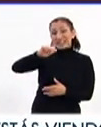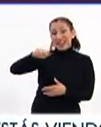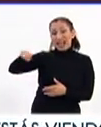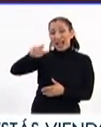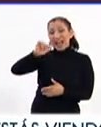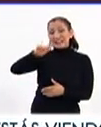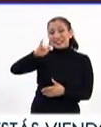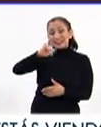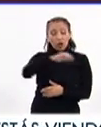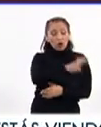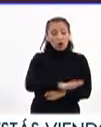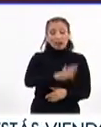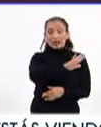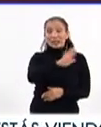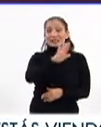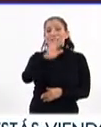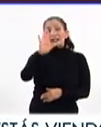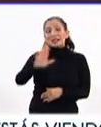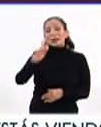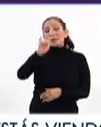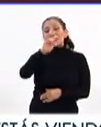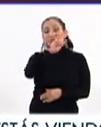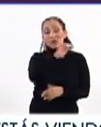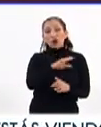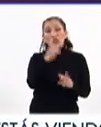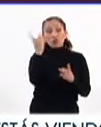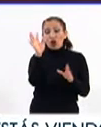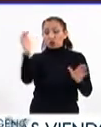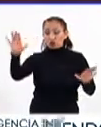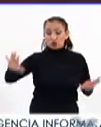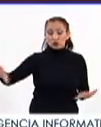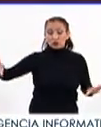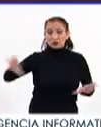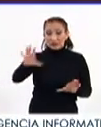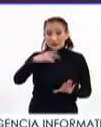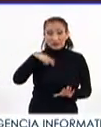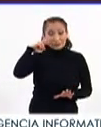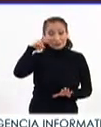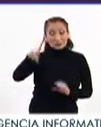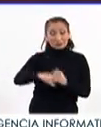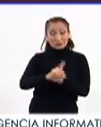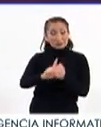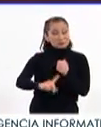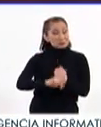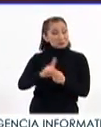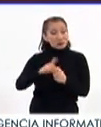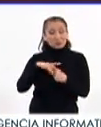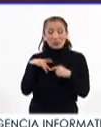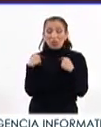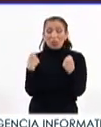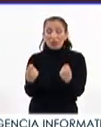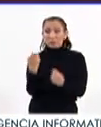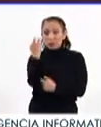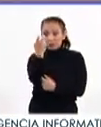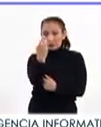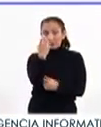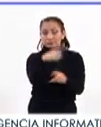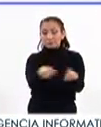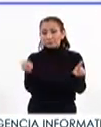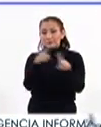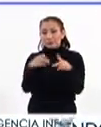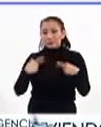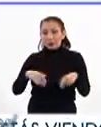del Atlántico y del Pacífico mexicano. Te puedo comentar que en este tenor,